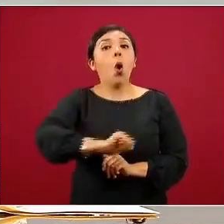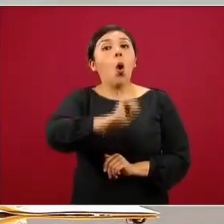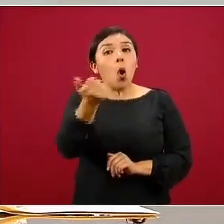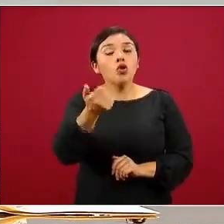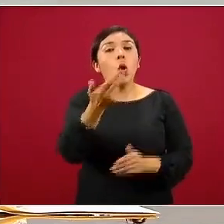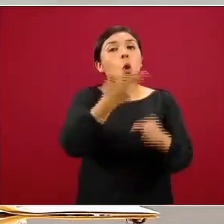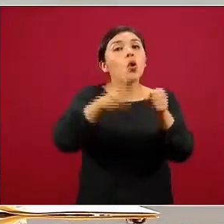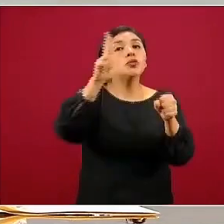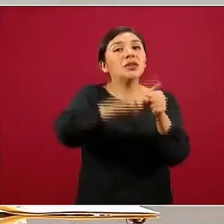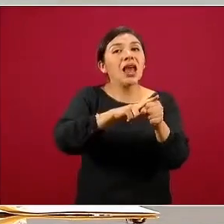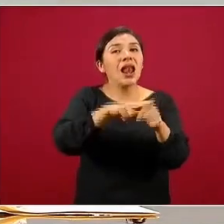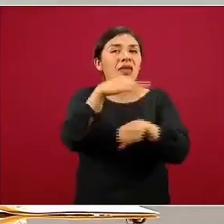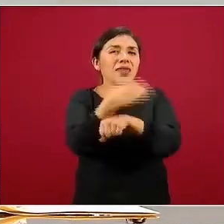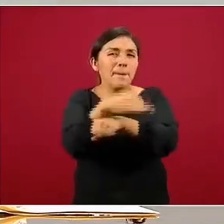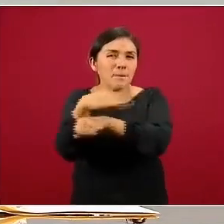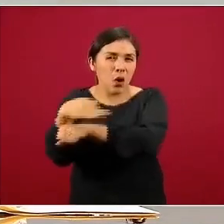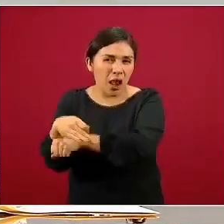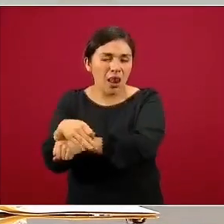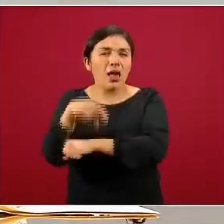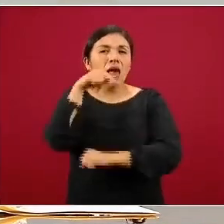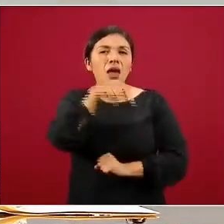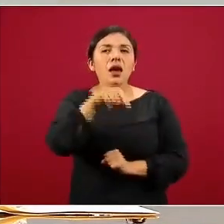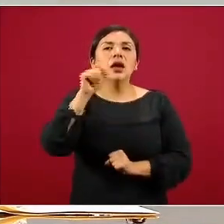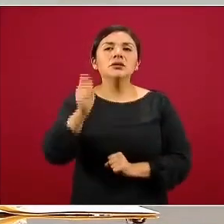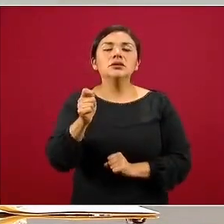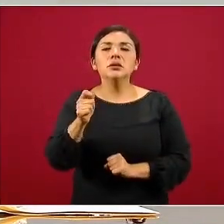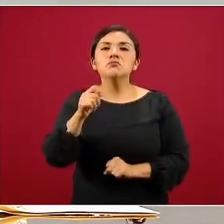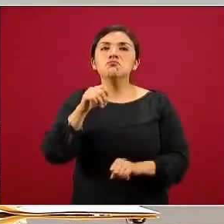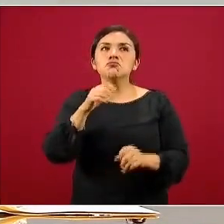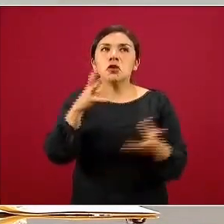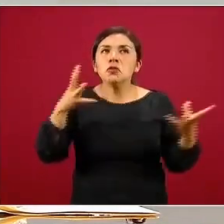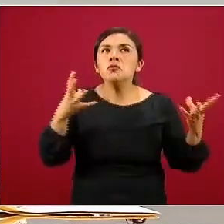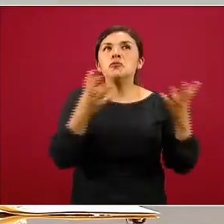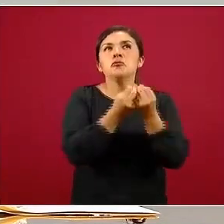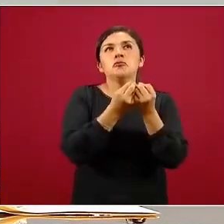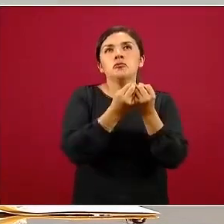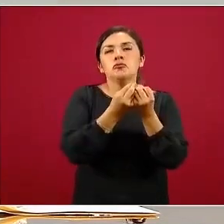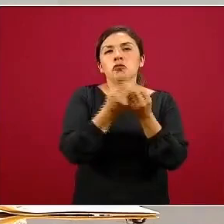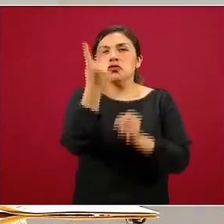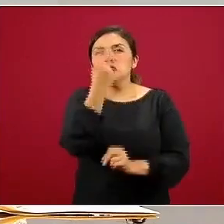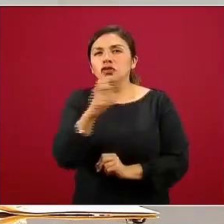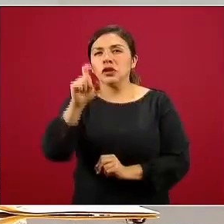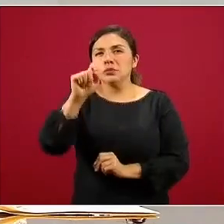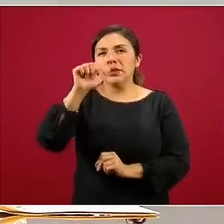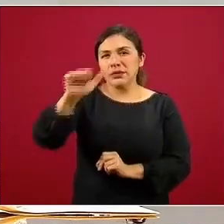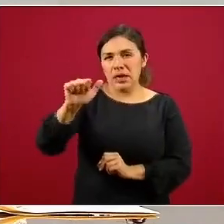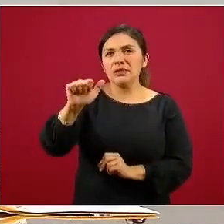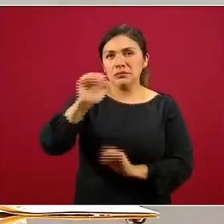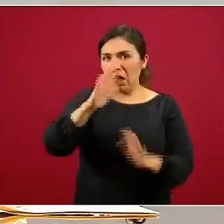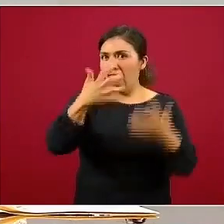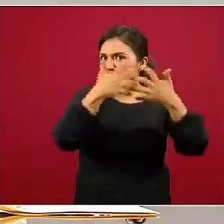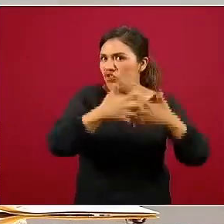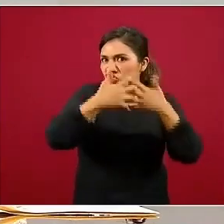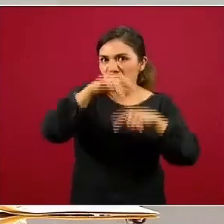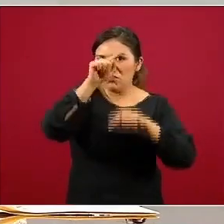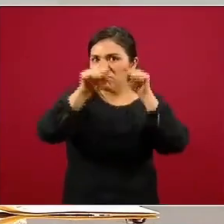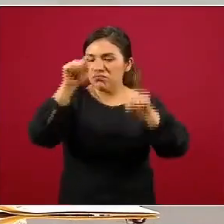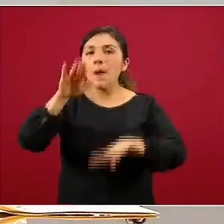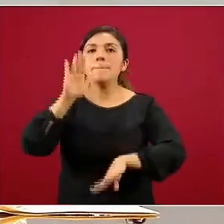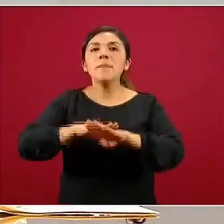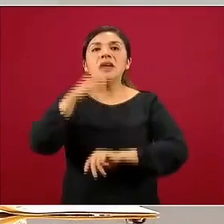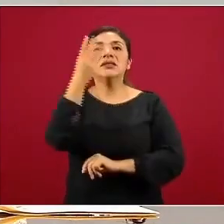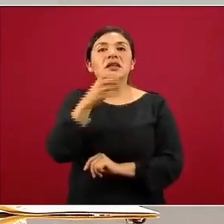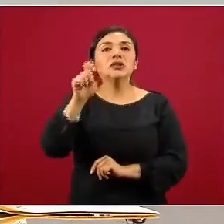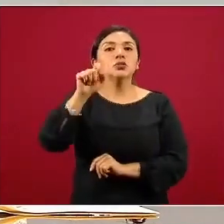otro caso, los hospitales temporales, que son en su totalidad entre las 226 que ya están funcionando,